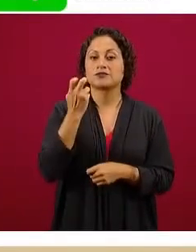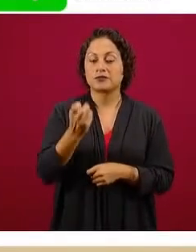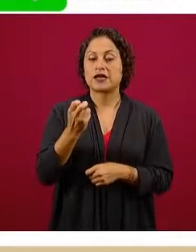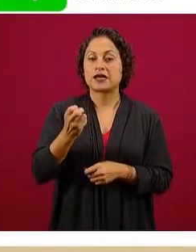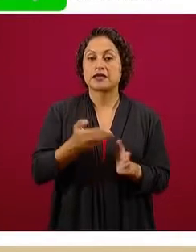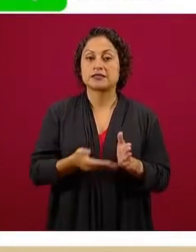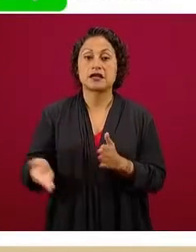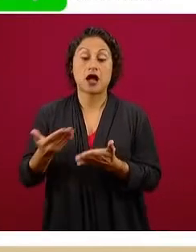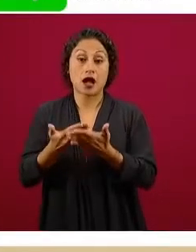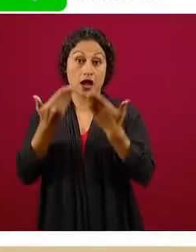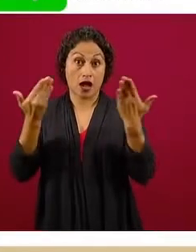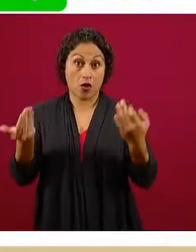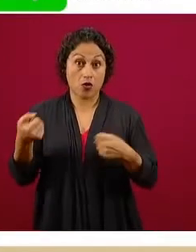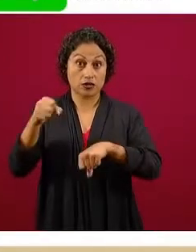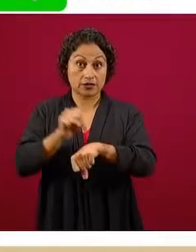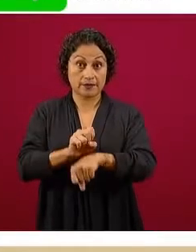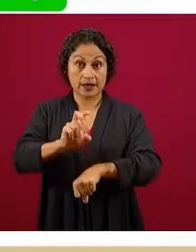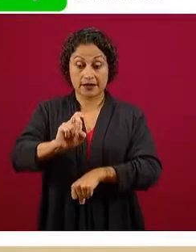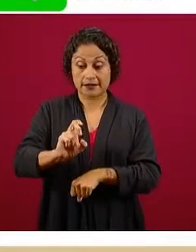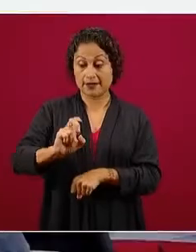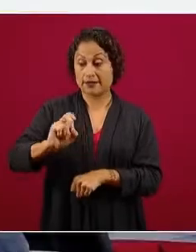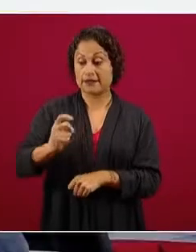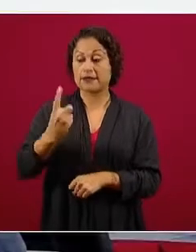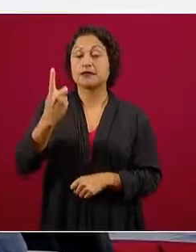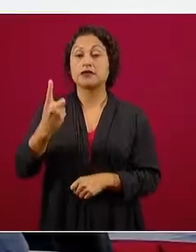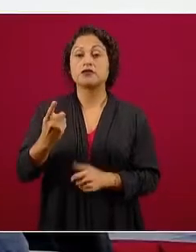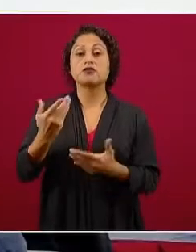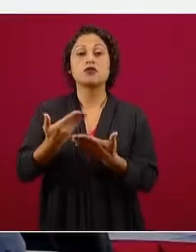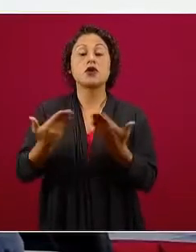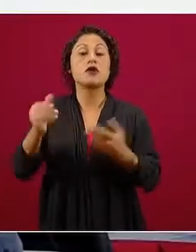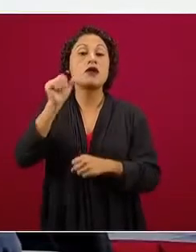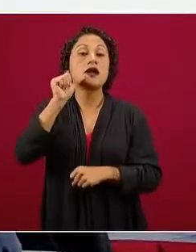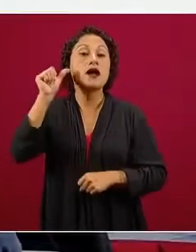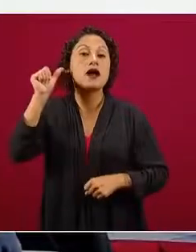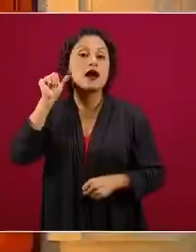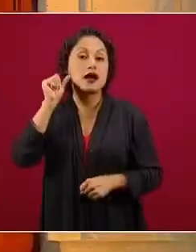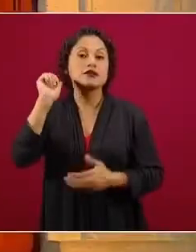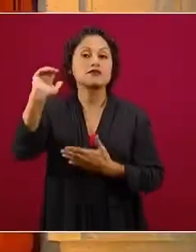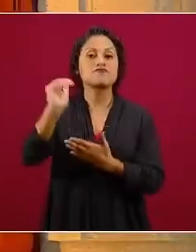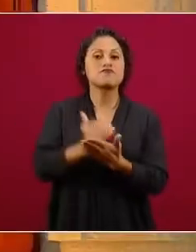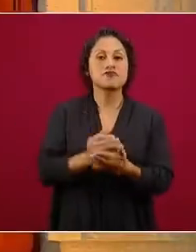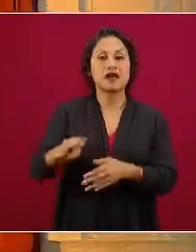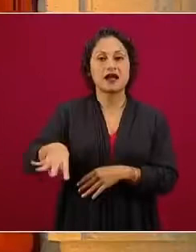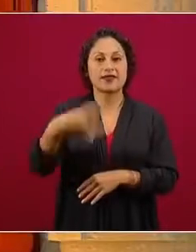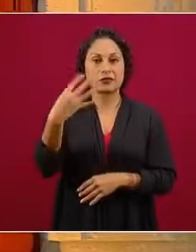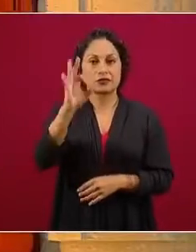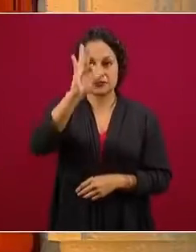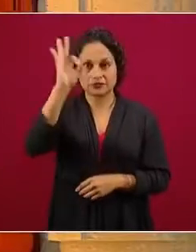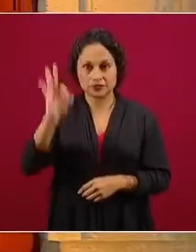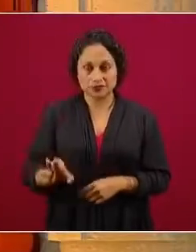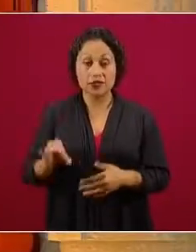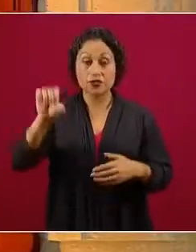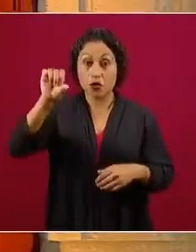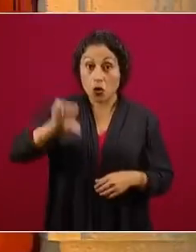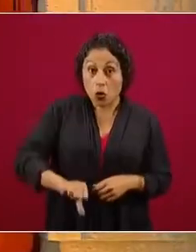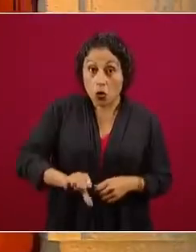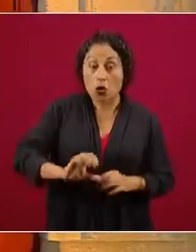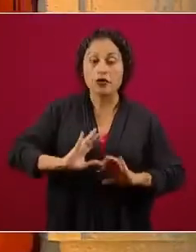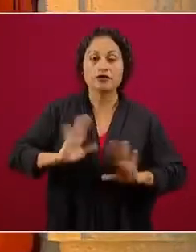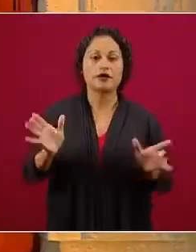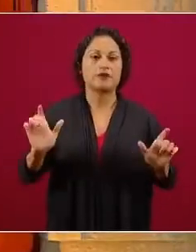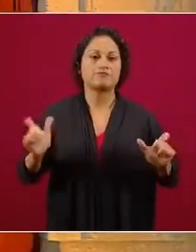semana 30 a la 31, ayer terminó hasta en un menos 14%. Entonces hoy día abrimos con